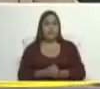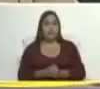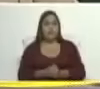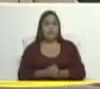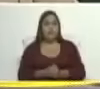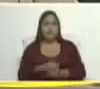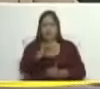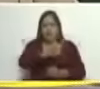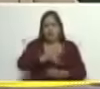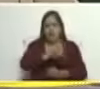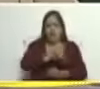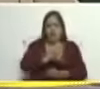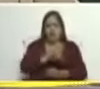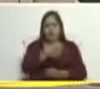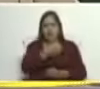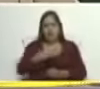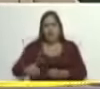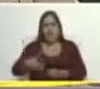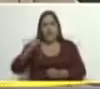a través de Almagro